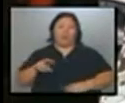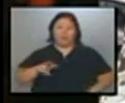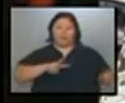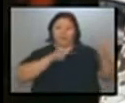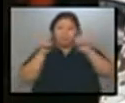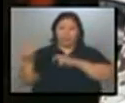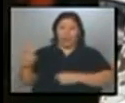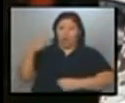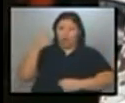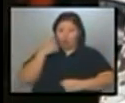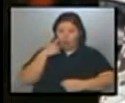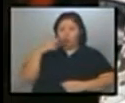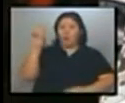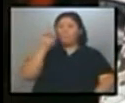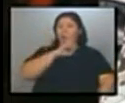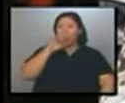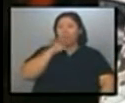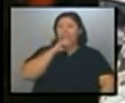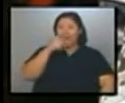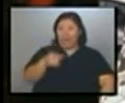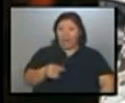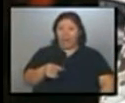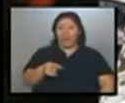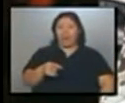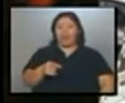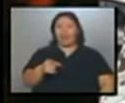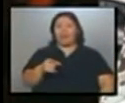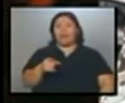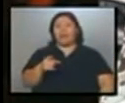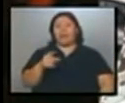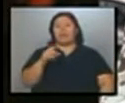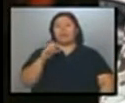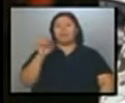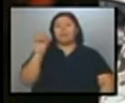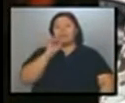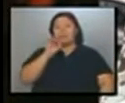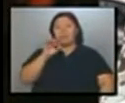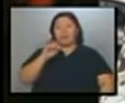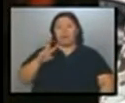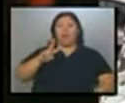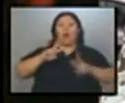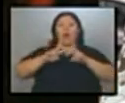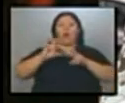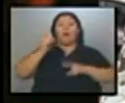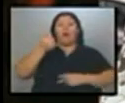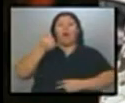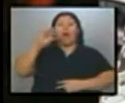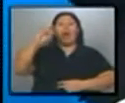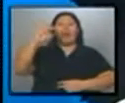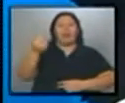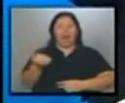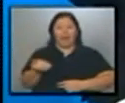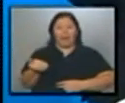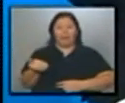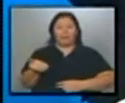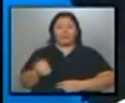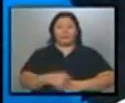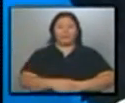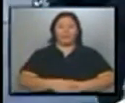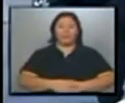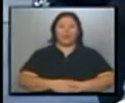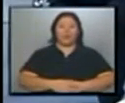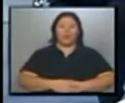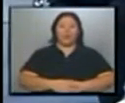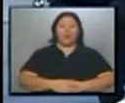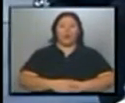desarreglada extrañamente su abogada, Ana Rosenfeld, no, que siempre está de punta No te blanco. Metas ahí, Claudio. No, no, no. No, no, no, no te metas